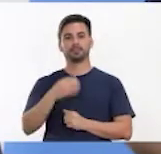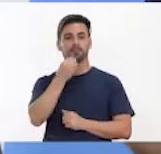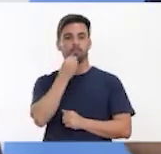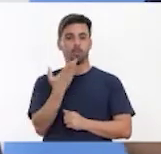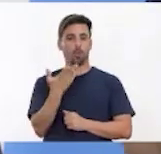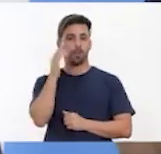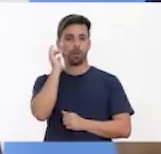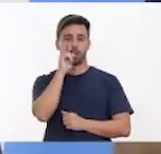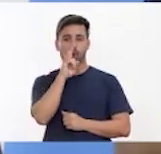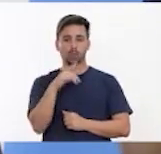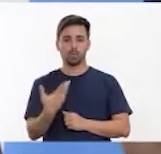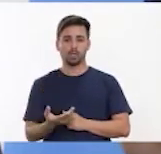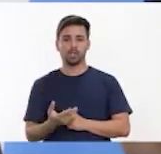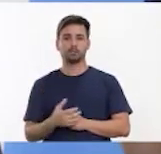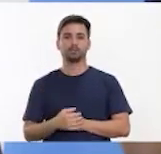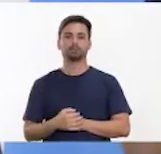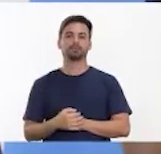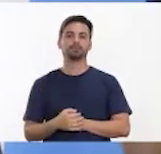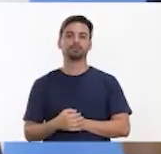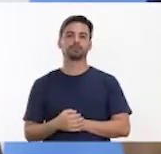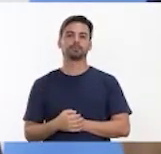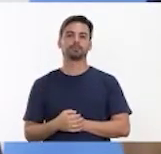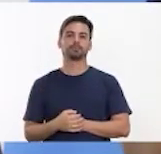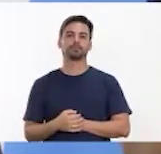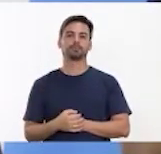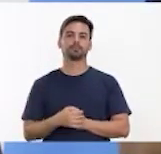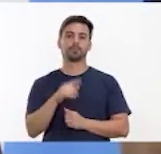podamos concluir